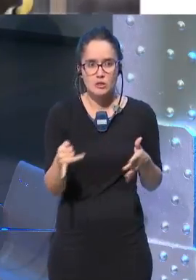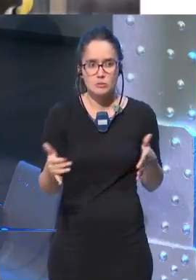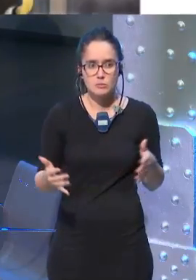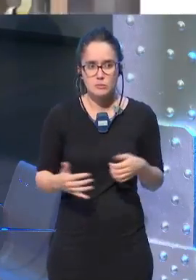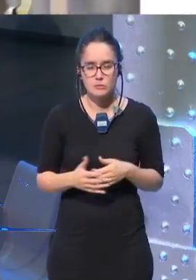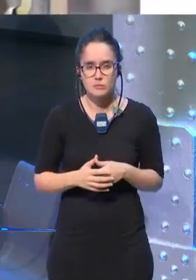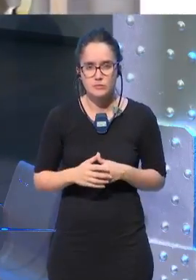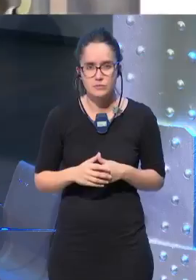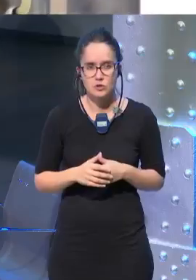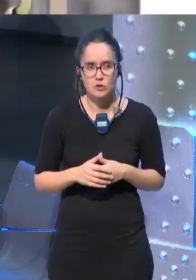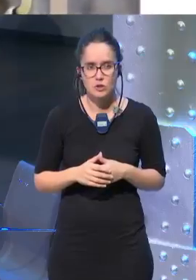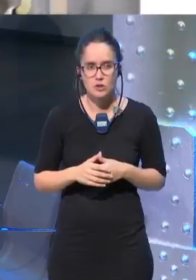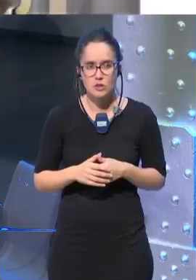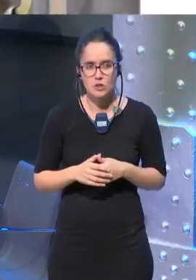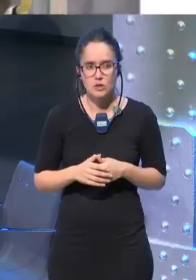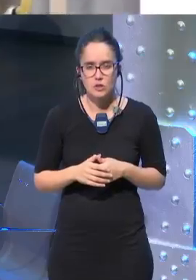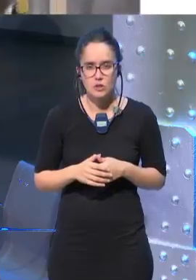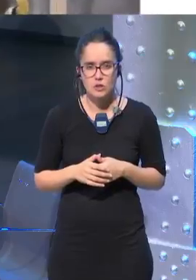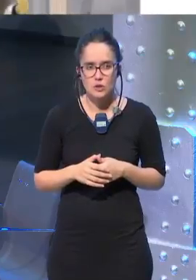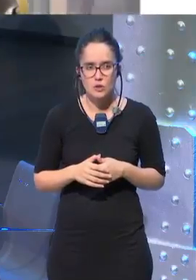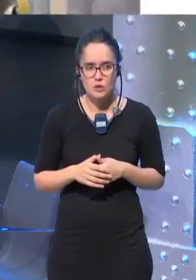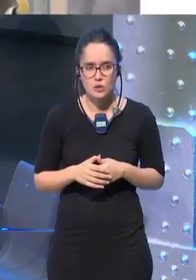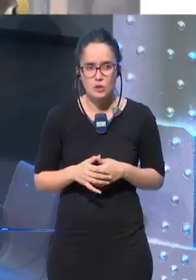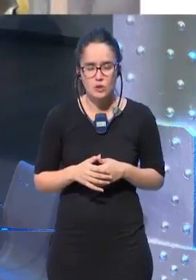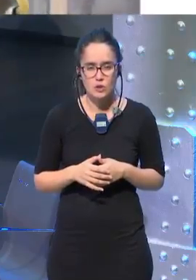Básicamente tenemos un